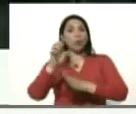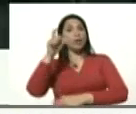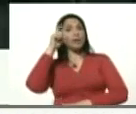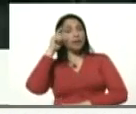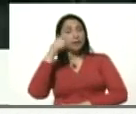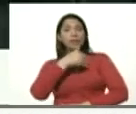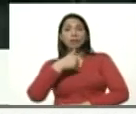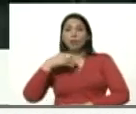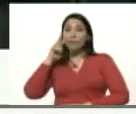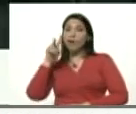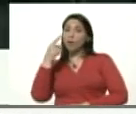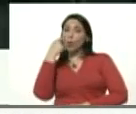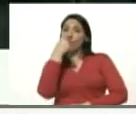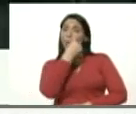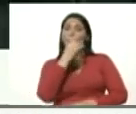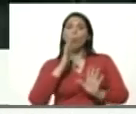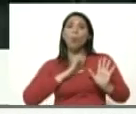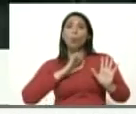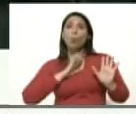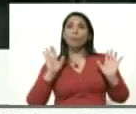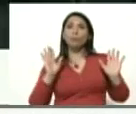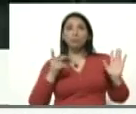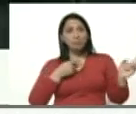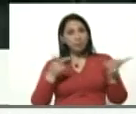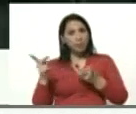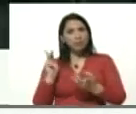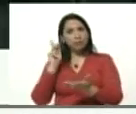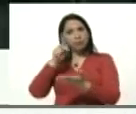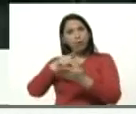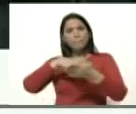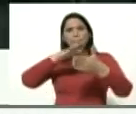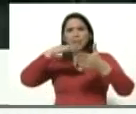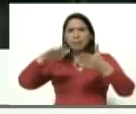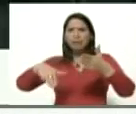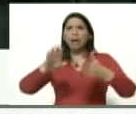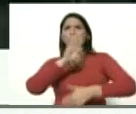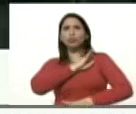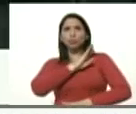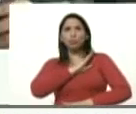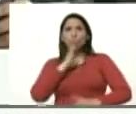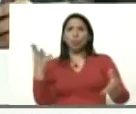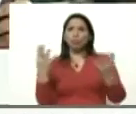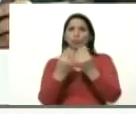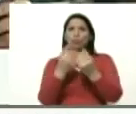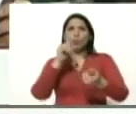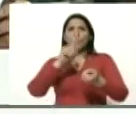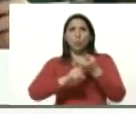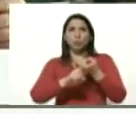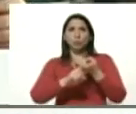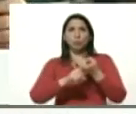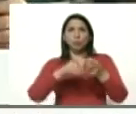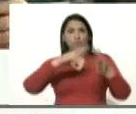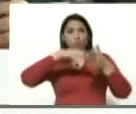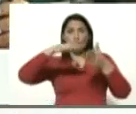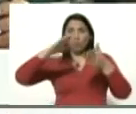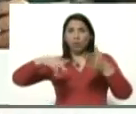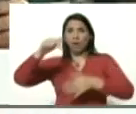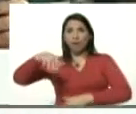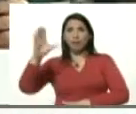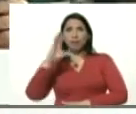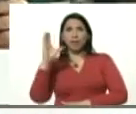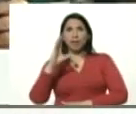con mis ojos. Y me invitas para ir a pintar yo con Cilia un mural aquí en Caracas. ¿Me